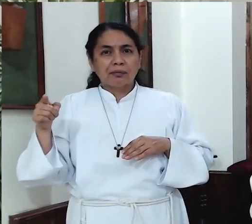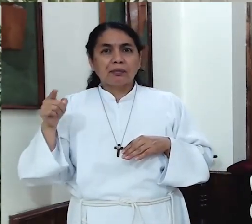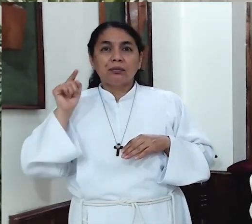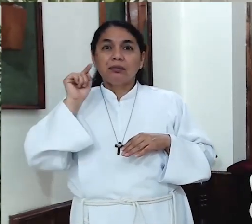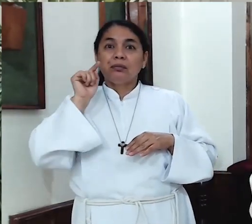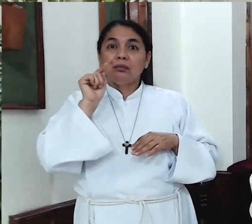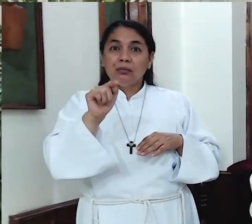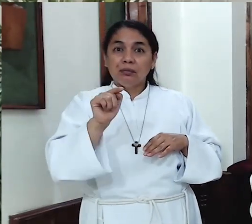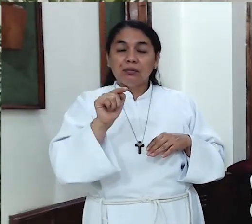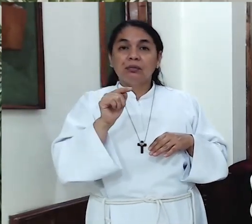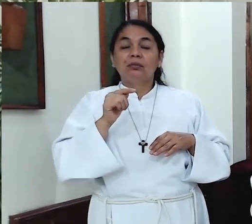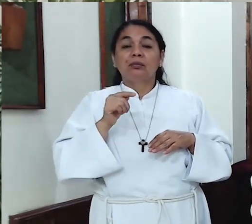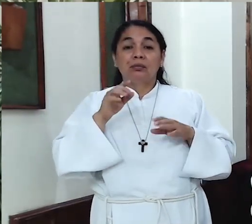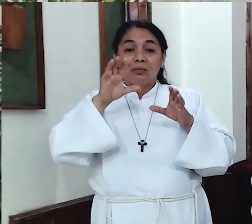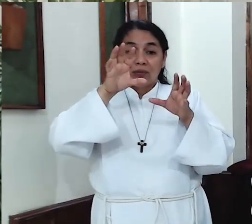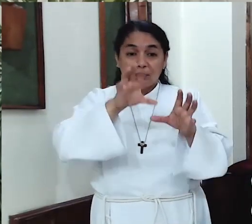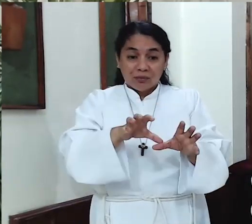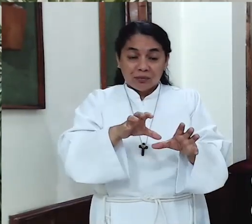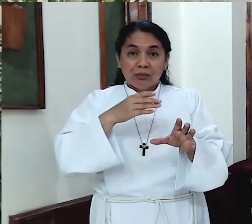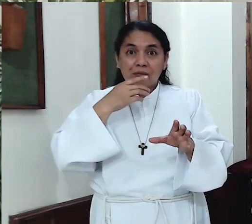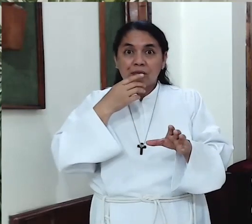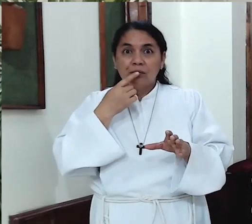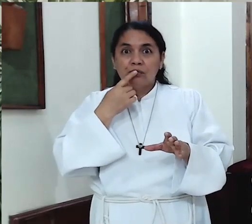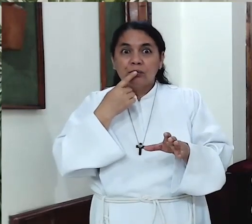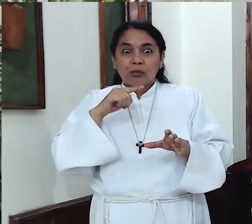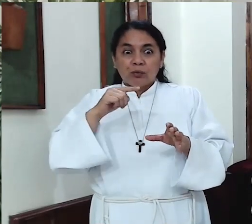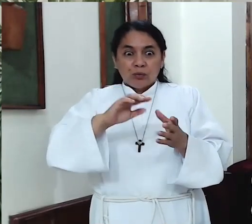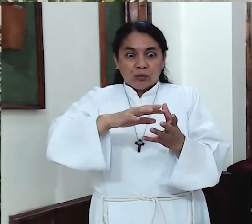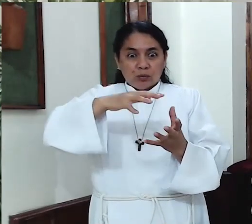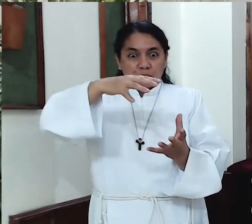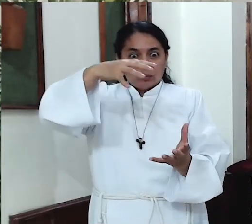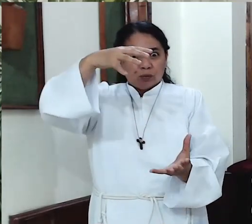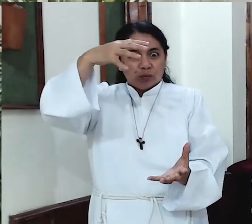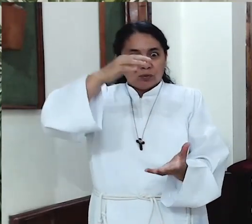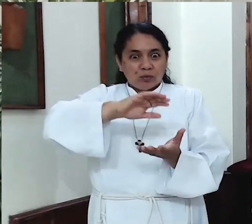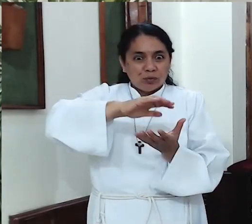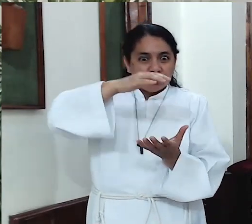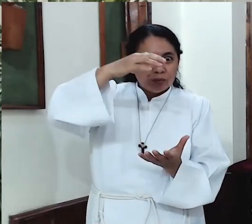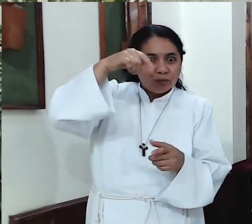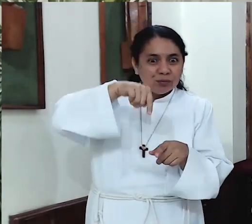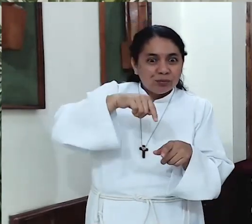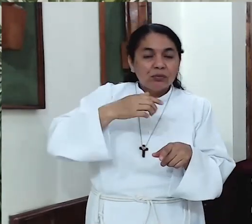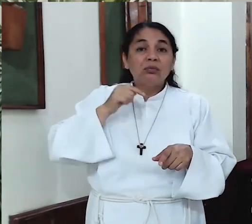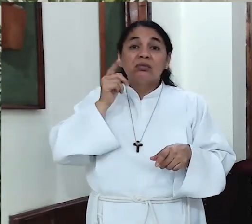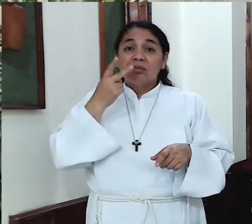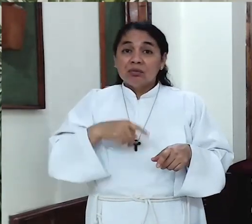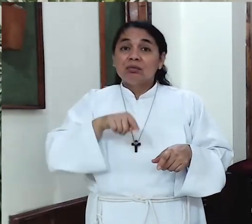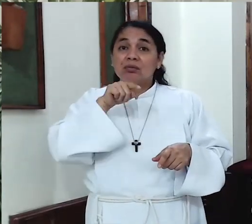está tu tesoro, allí estará tu corazón. Y creo que